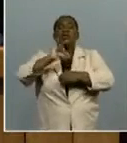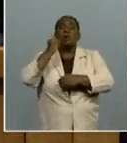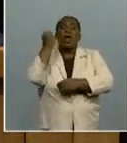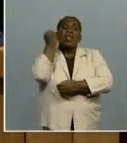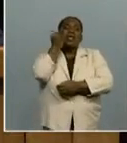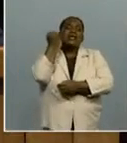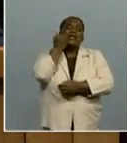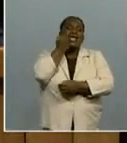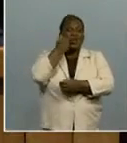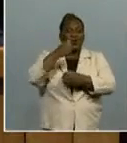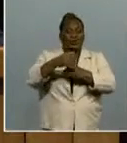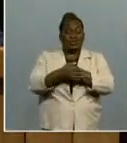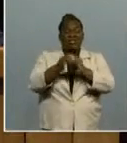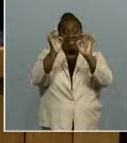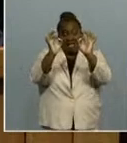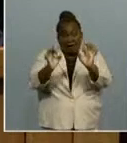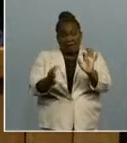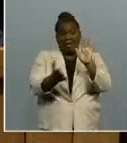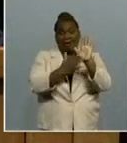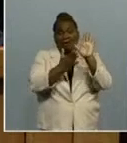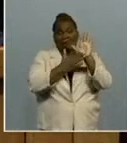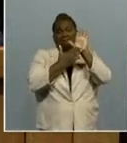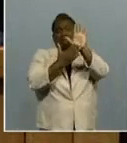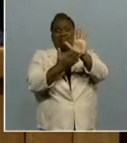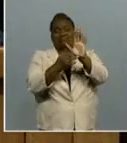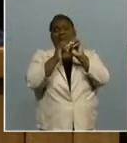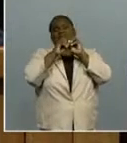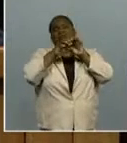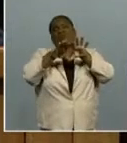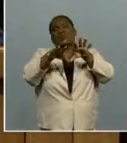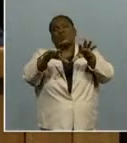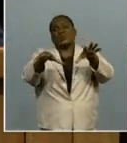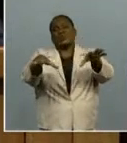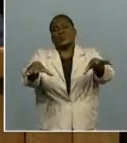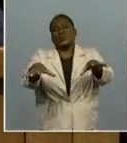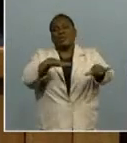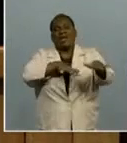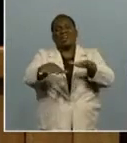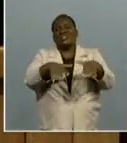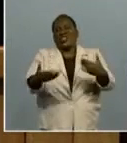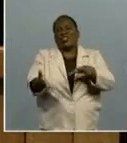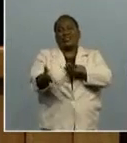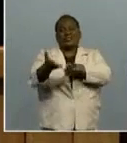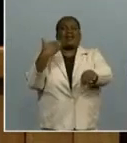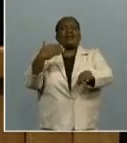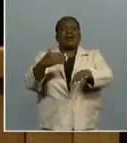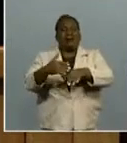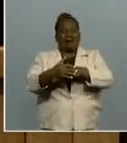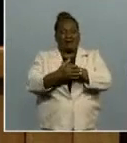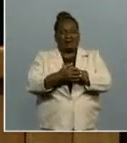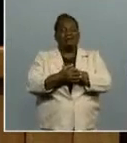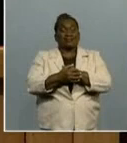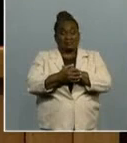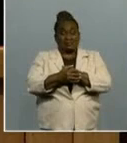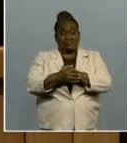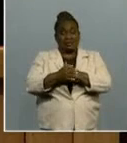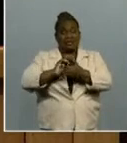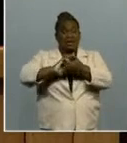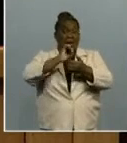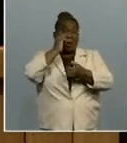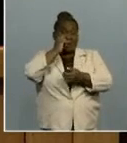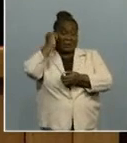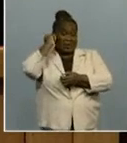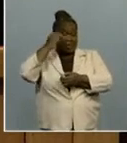y nuestra verdad se multiplica con la acción salvadora compatriotas de toda